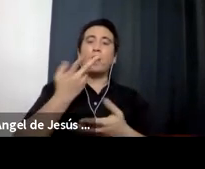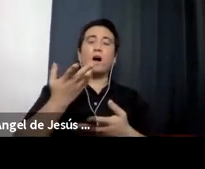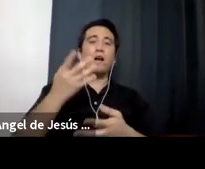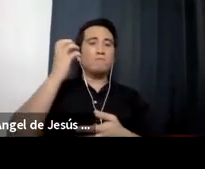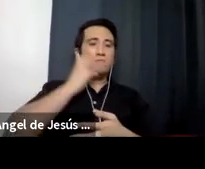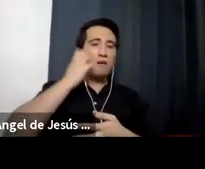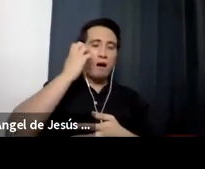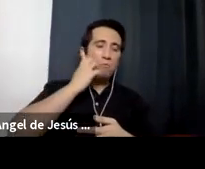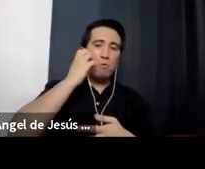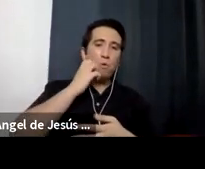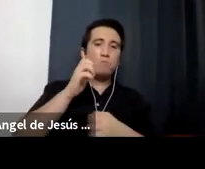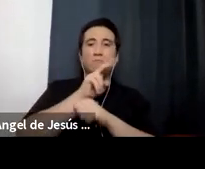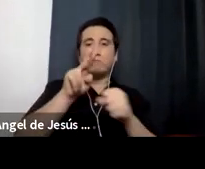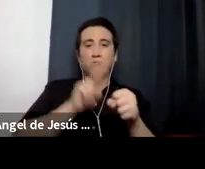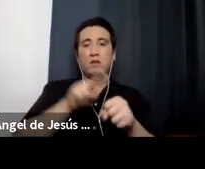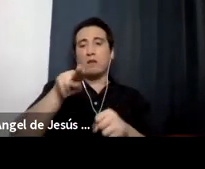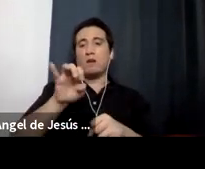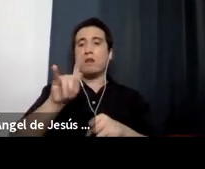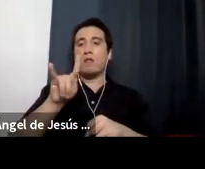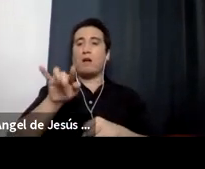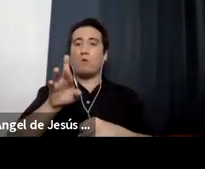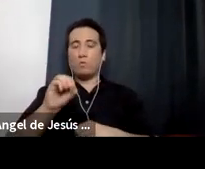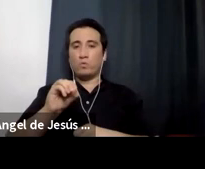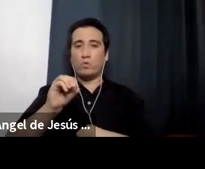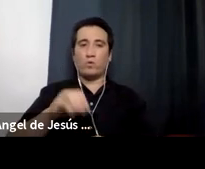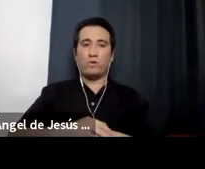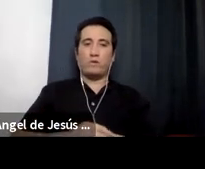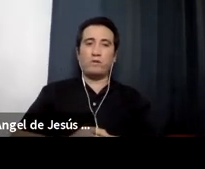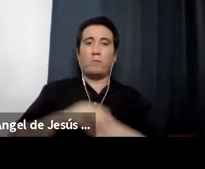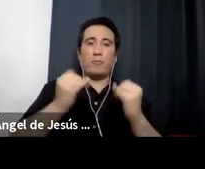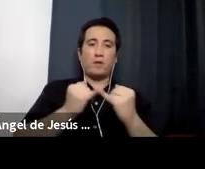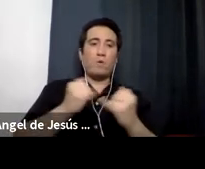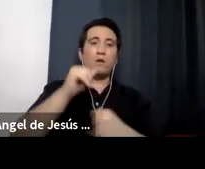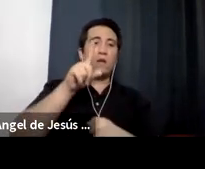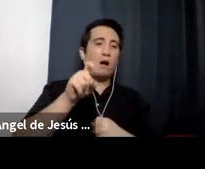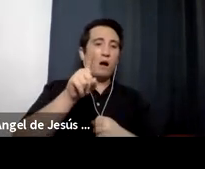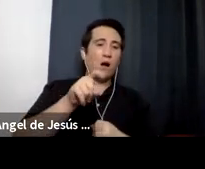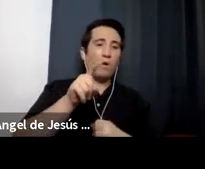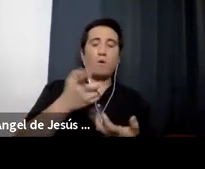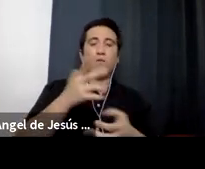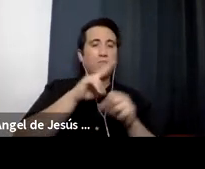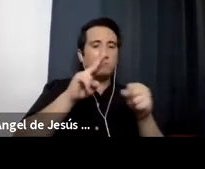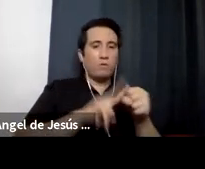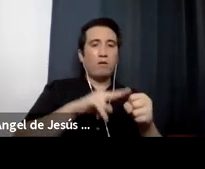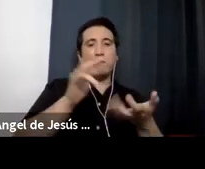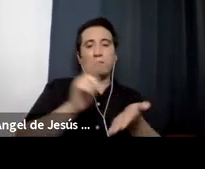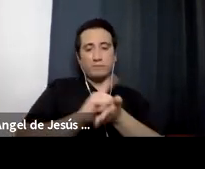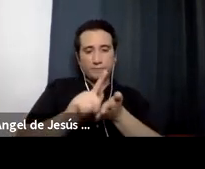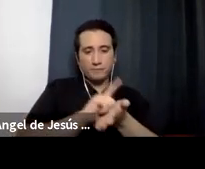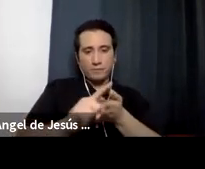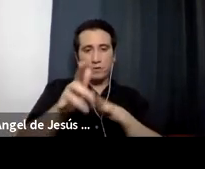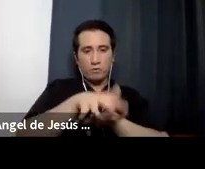sea como la marca favorita, es simplemente que sea jabón neutro y agua tibia para lavarse los pies. Y si